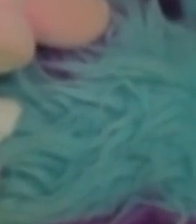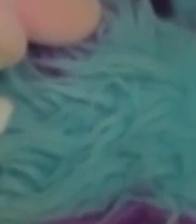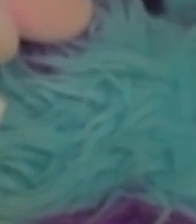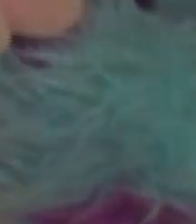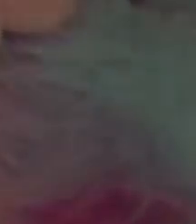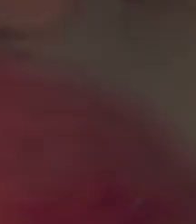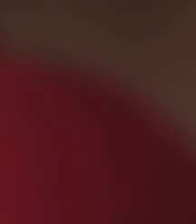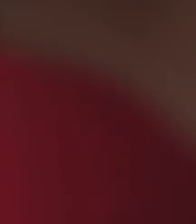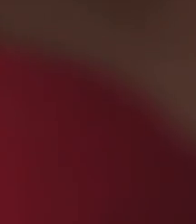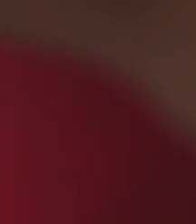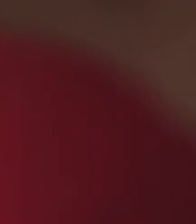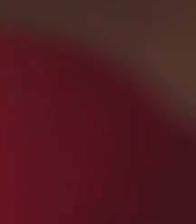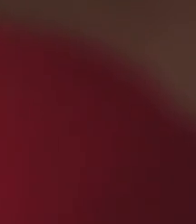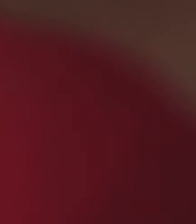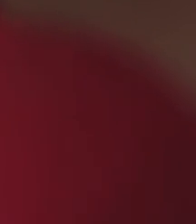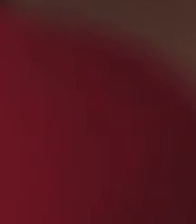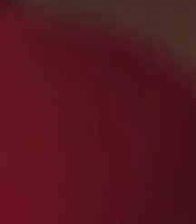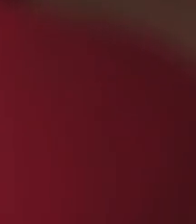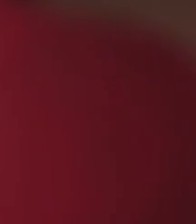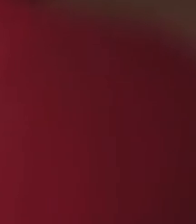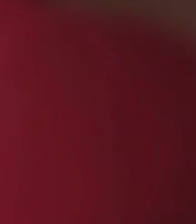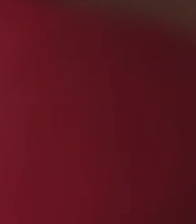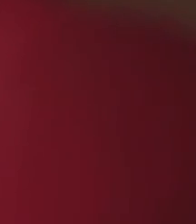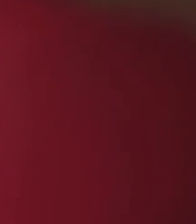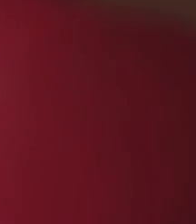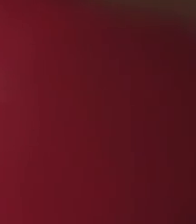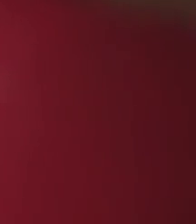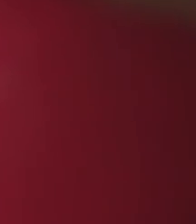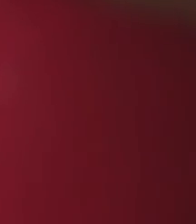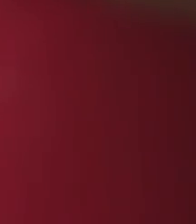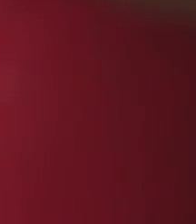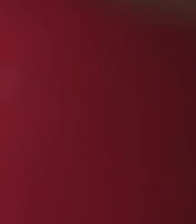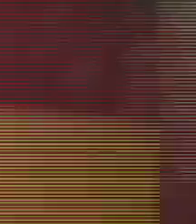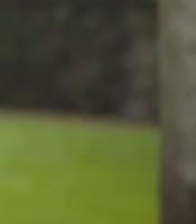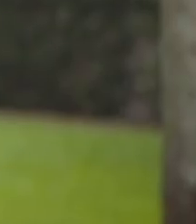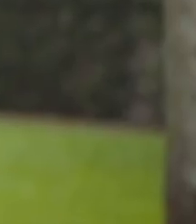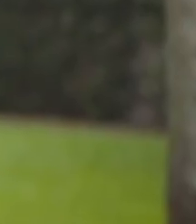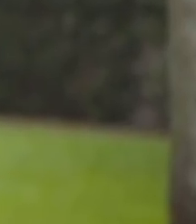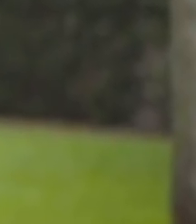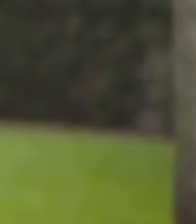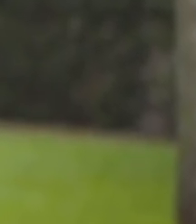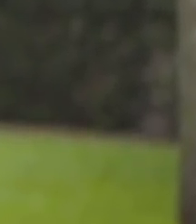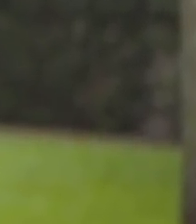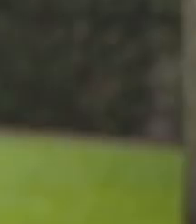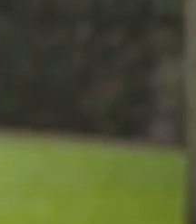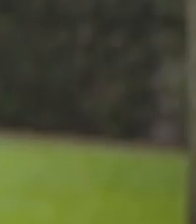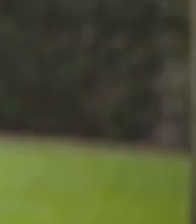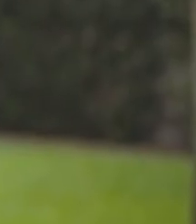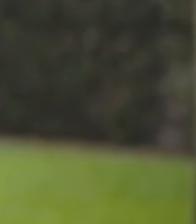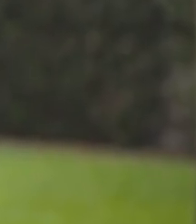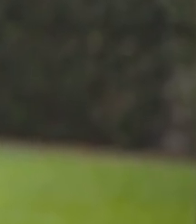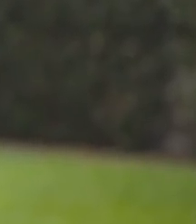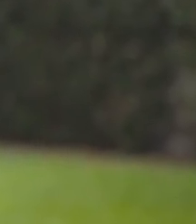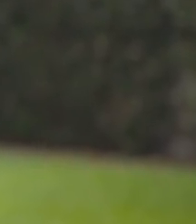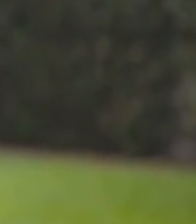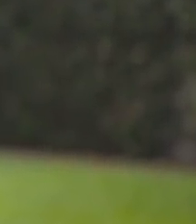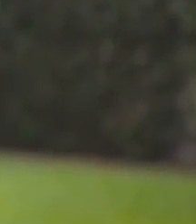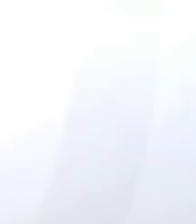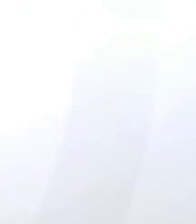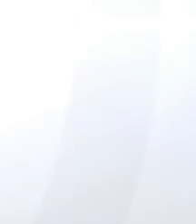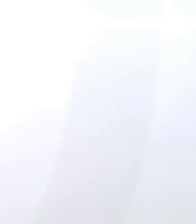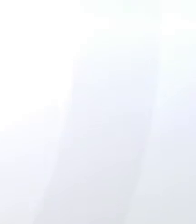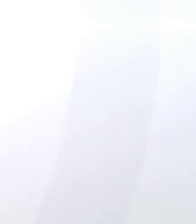productos deben saber en qué se invierten los recursos de la Junta de Protección Social. Acompáñenos a las 8:30 de la noche por 13 Costa Rica